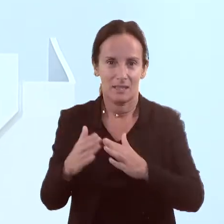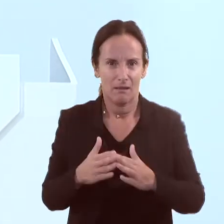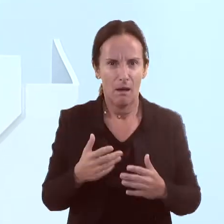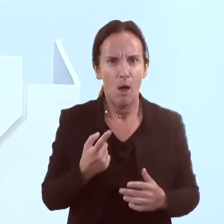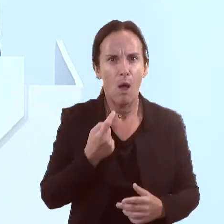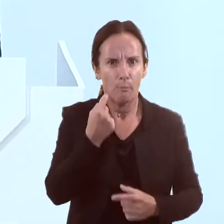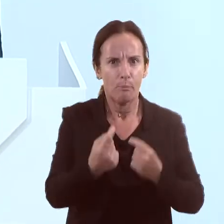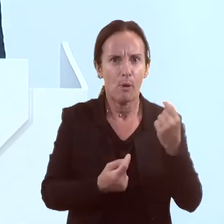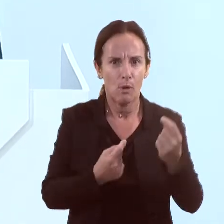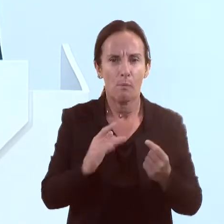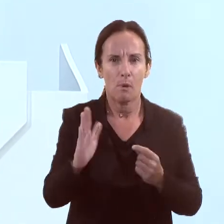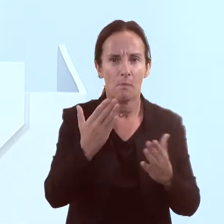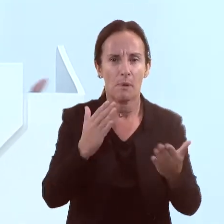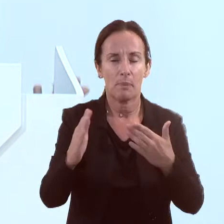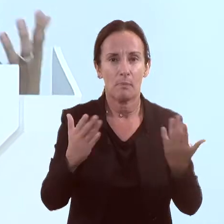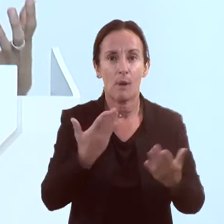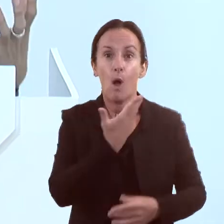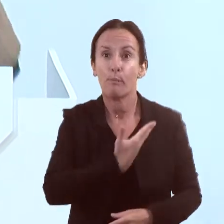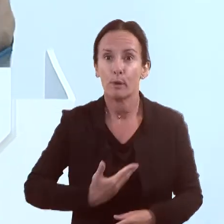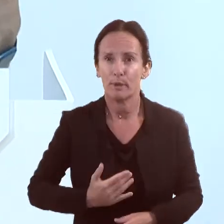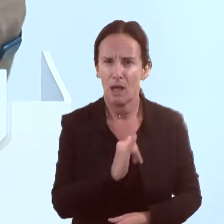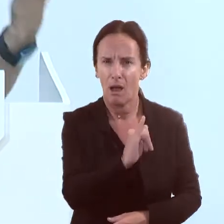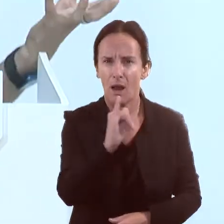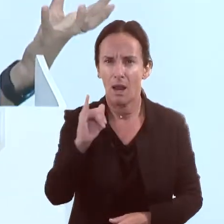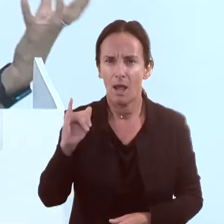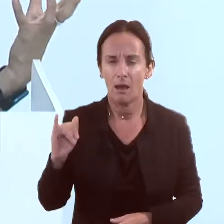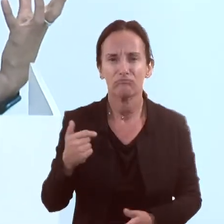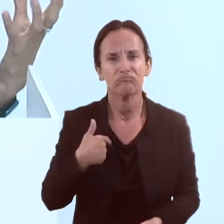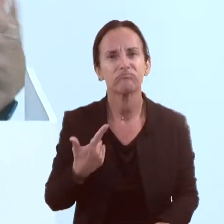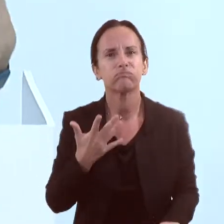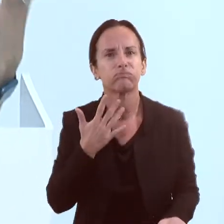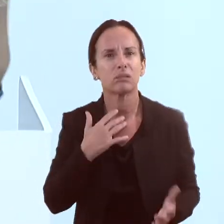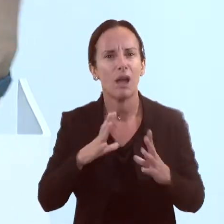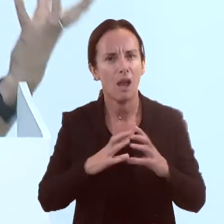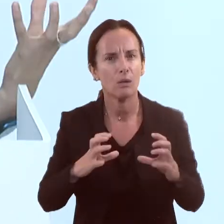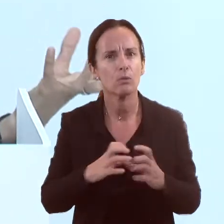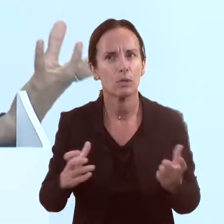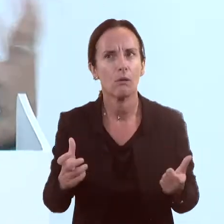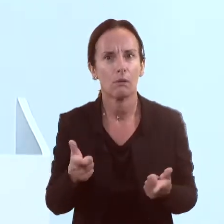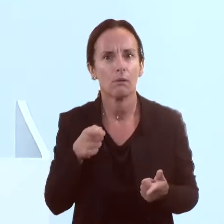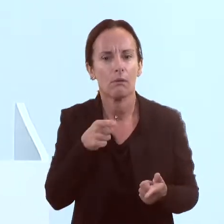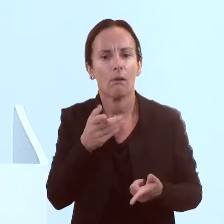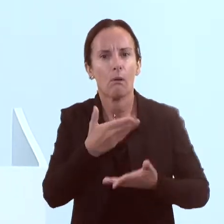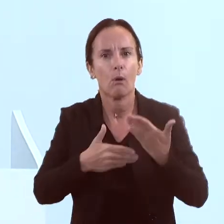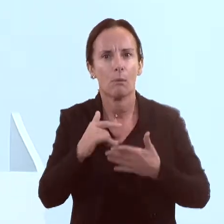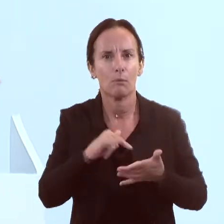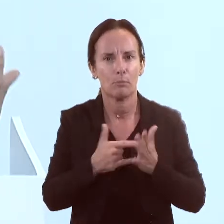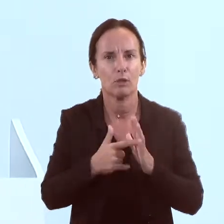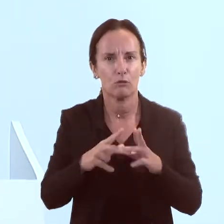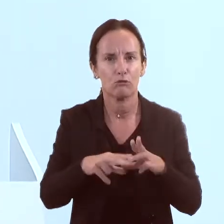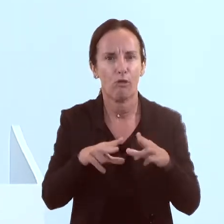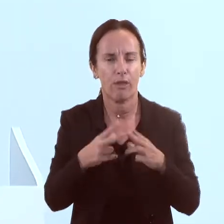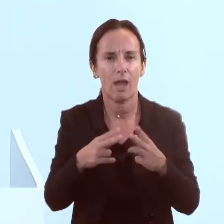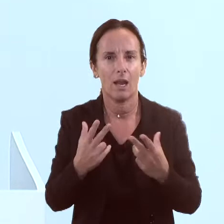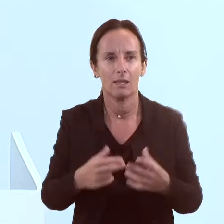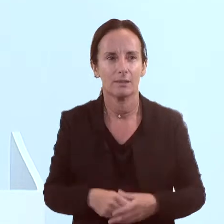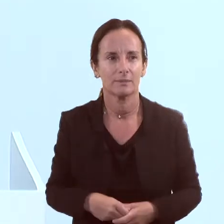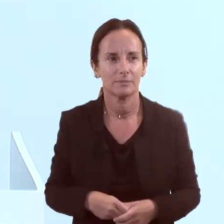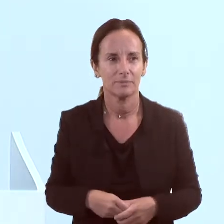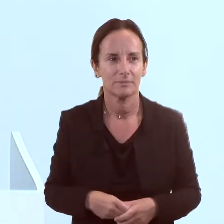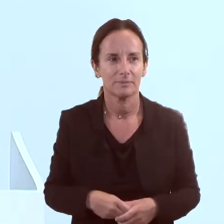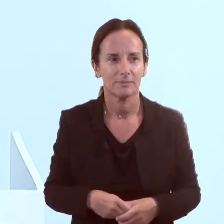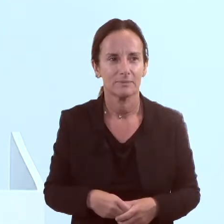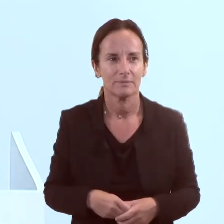comentábamos, hay propietarios que de hecho nos están diciendo a mí me apetece colaborar en algo así. Y bueno, pues no es